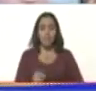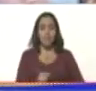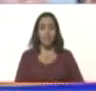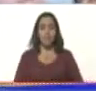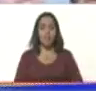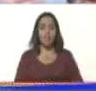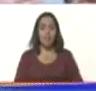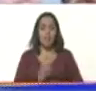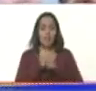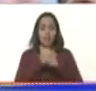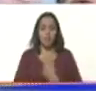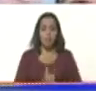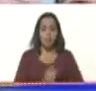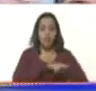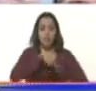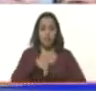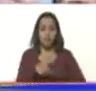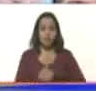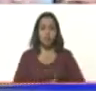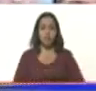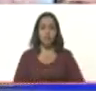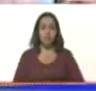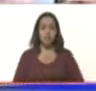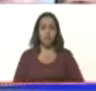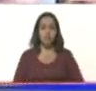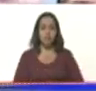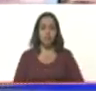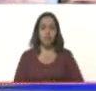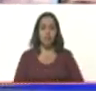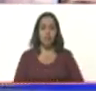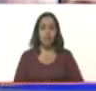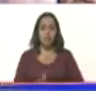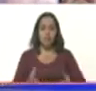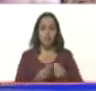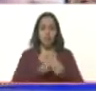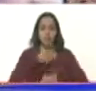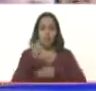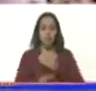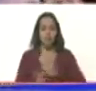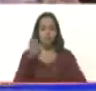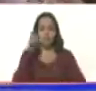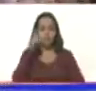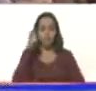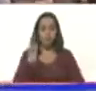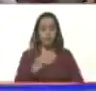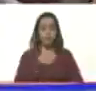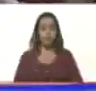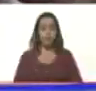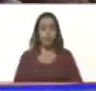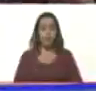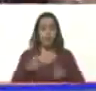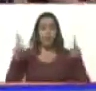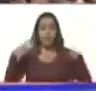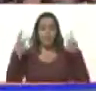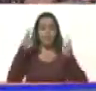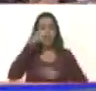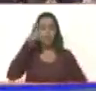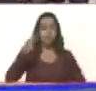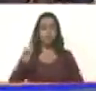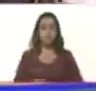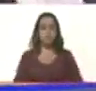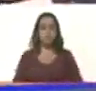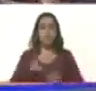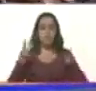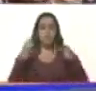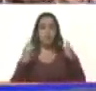ilusiones nuestras, consagradas, contempladas en el plan de la patria. ¡Que viva la patria! ¡Que viva, ¡que viva Bolívar! ¡Que viva! ¡Que